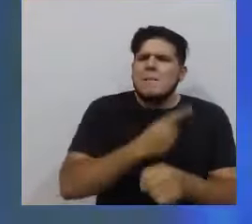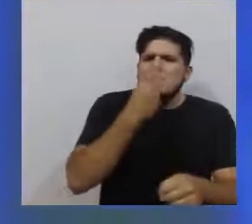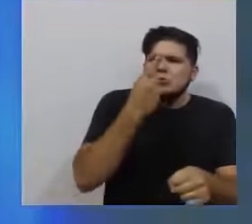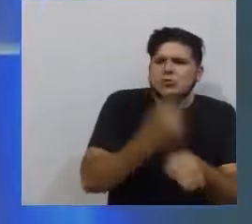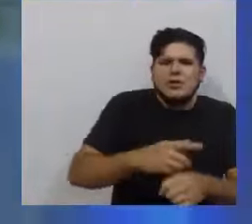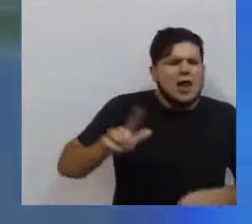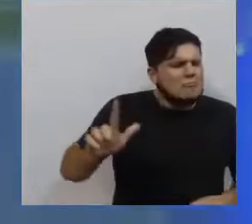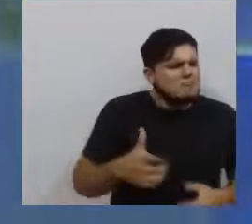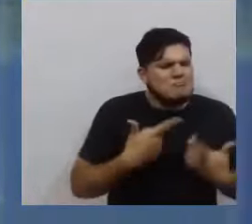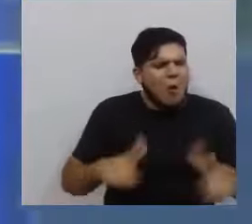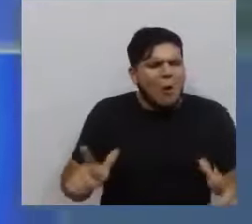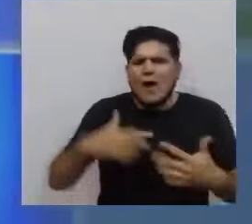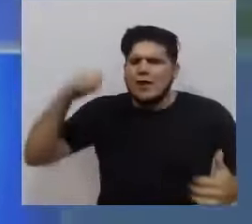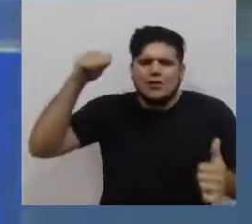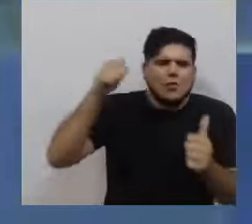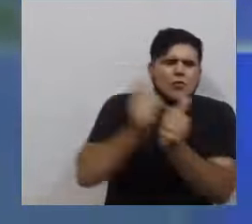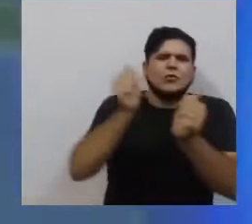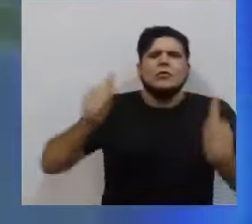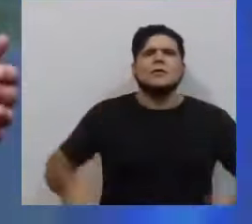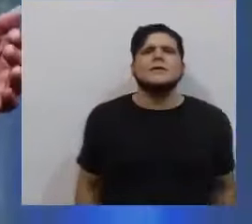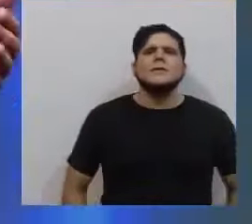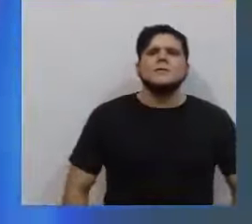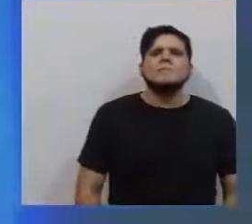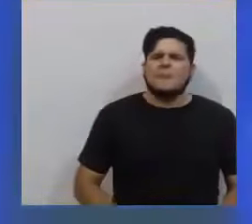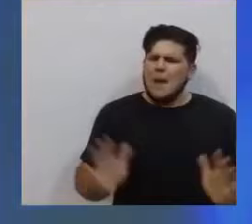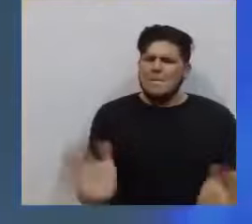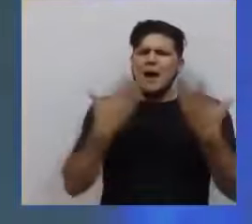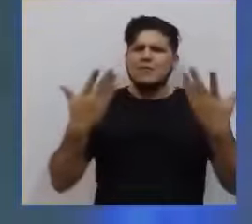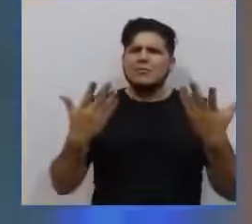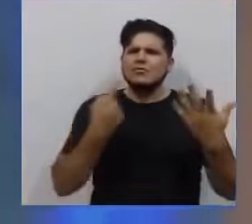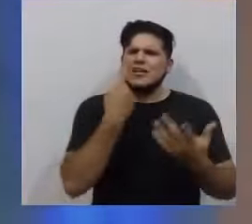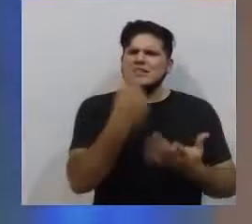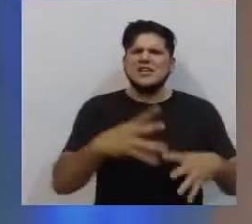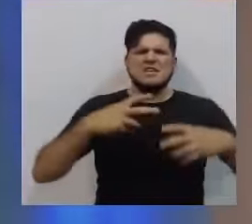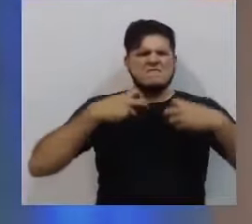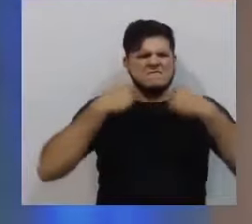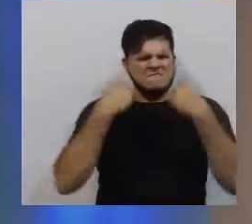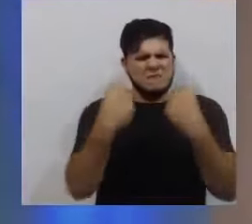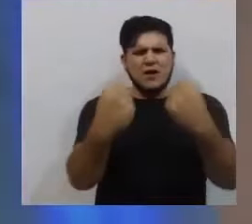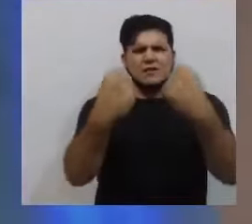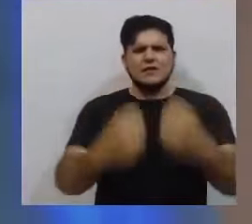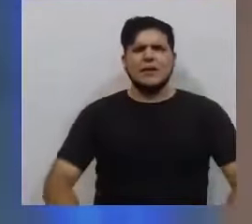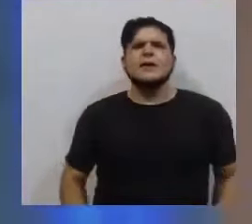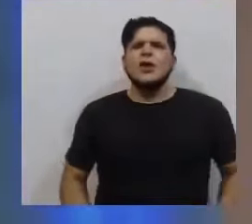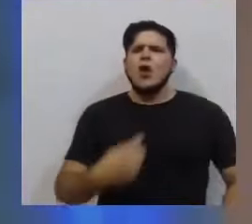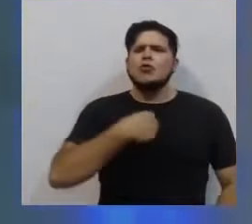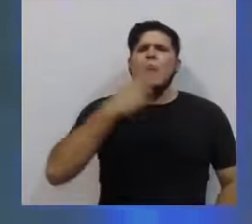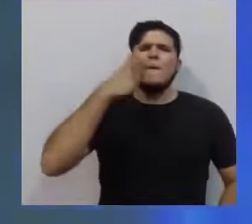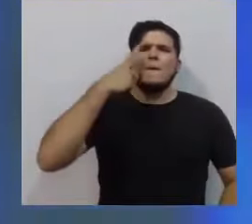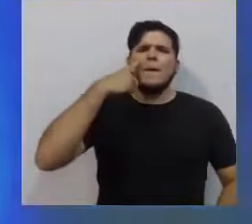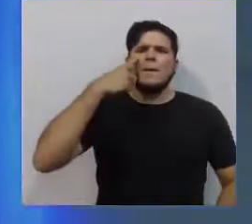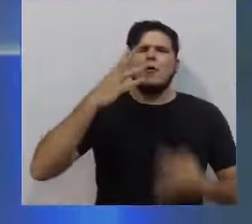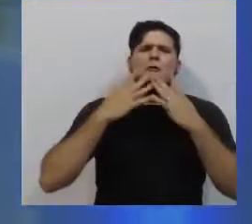vamos dígalo bien fuerte vivo bajo bendición soy prosperado por dios